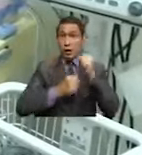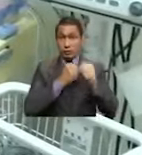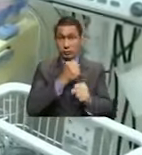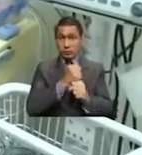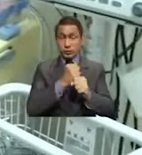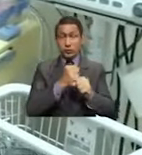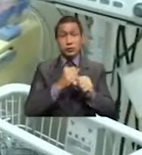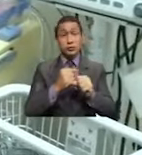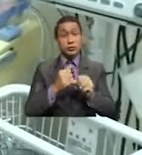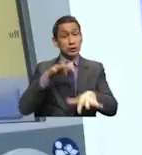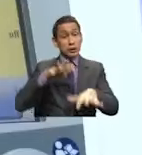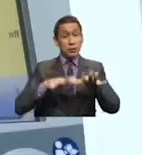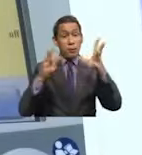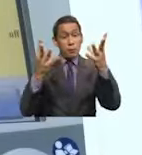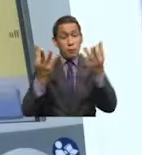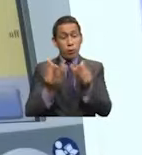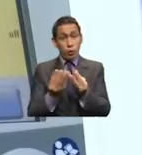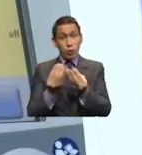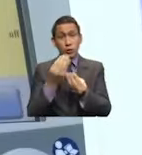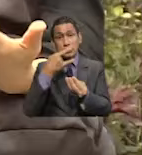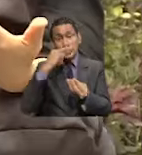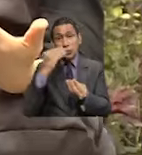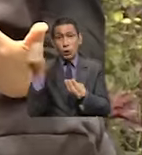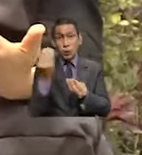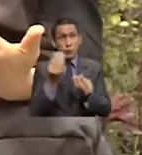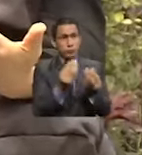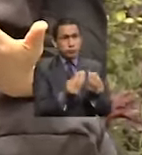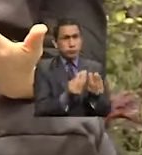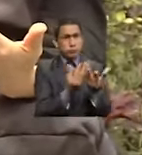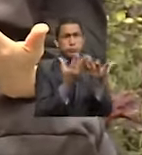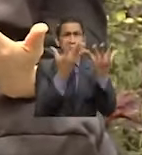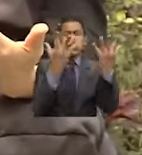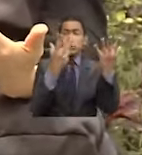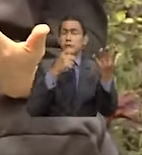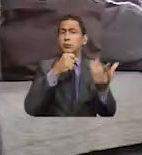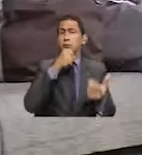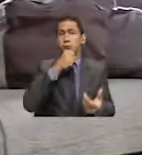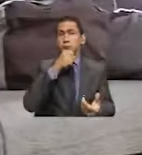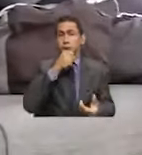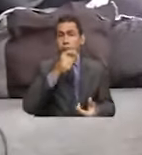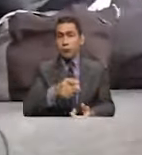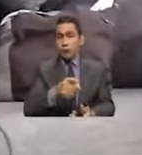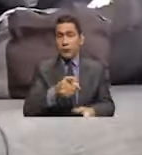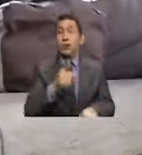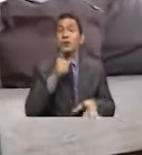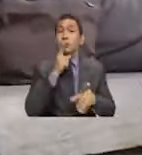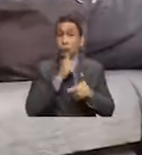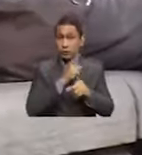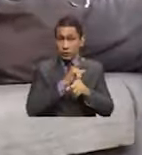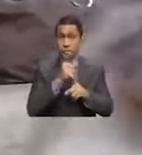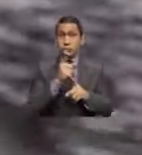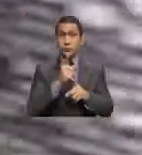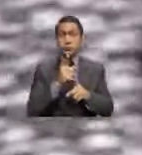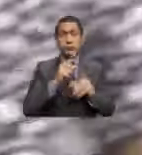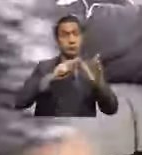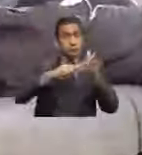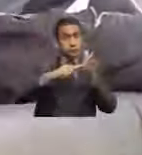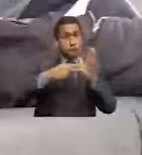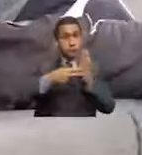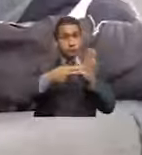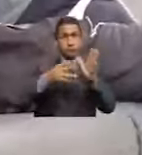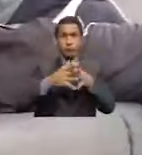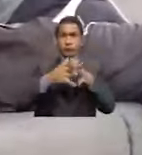haya menos niños y jóvenes, mientras aumente la población de adultos mayores. Estos cambios demográficos plantean